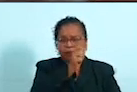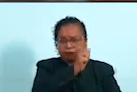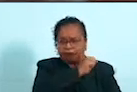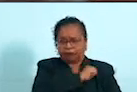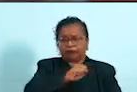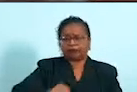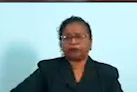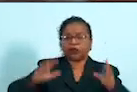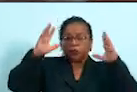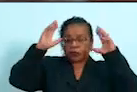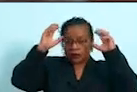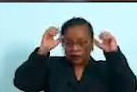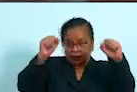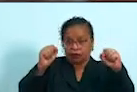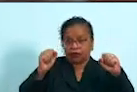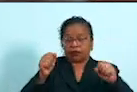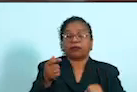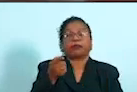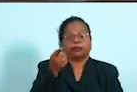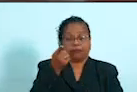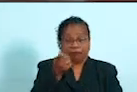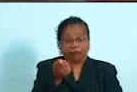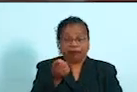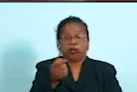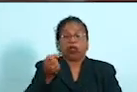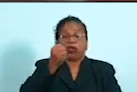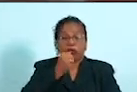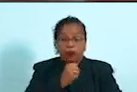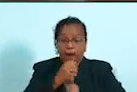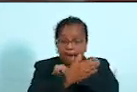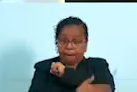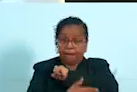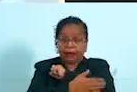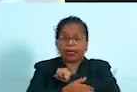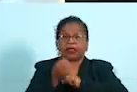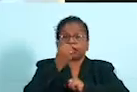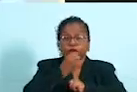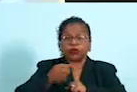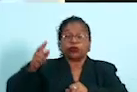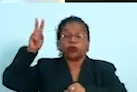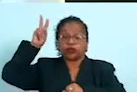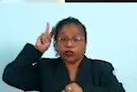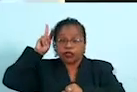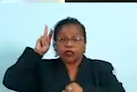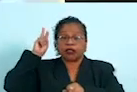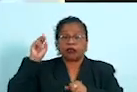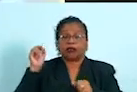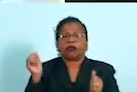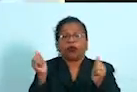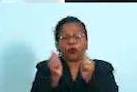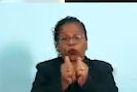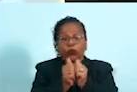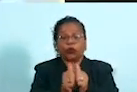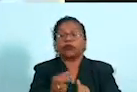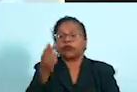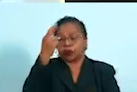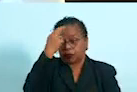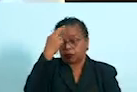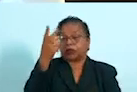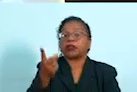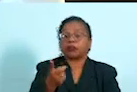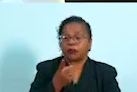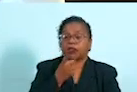Surinam y la República Dominicana comparten una relación sólida y